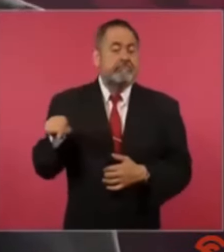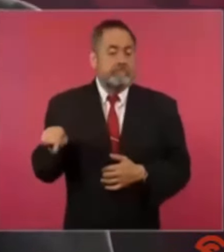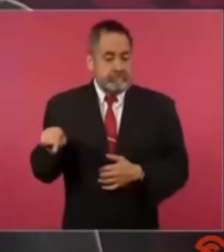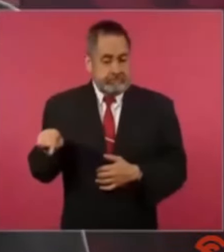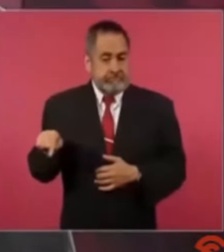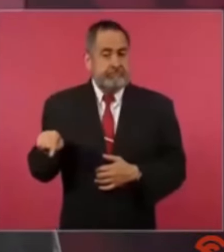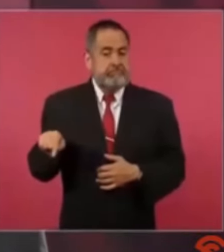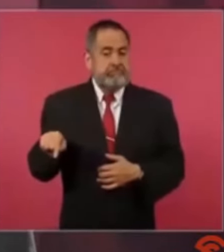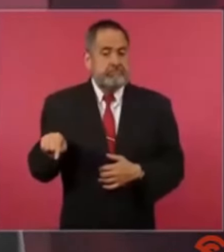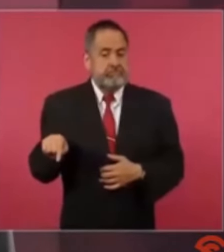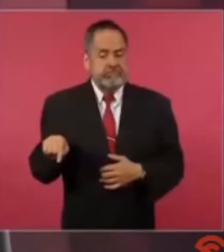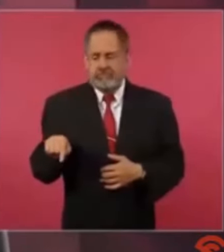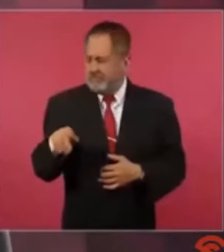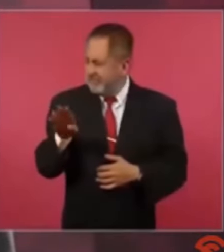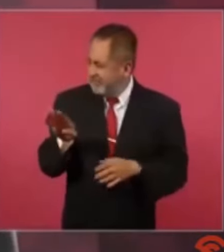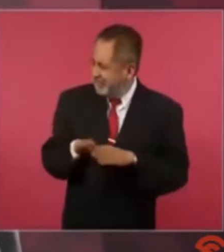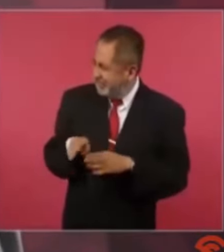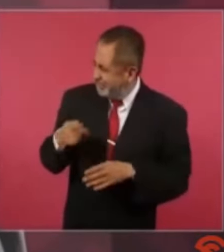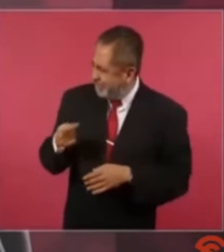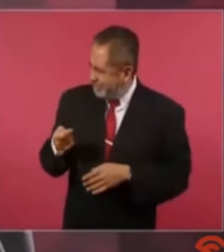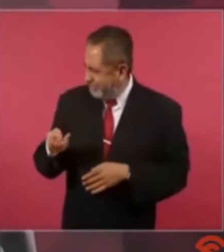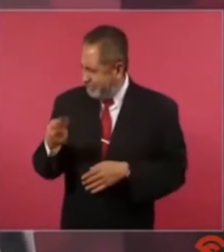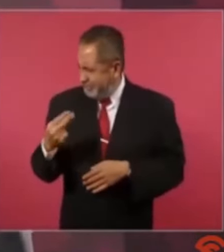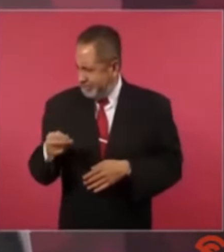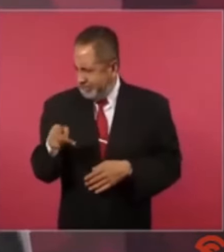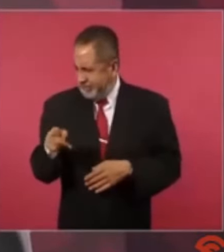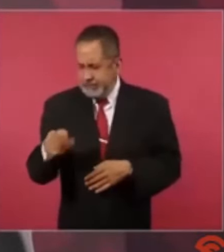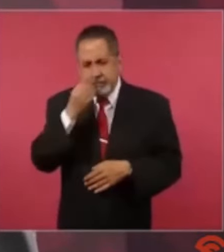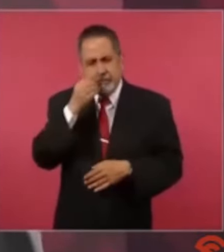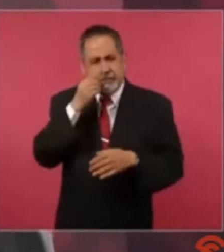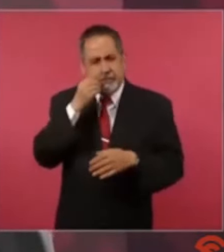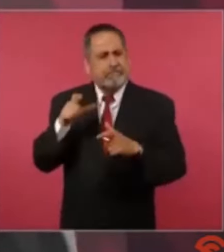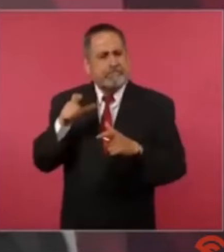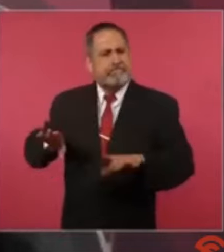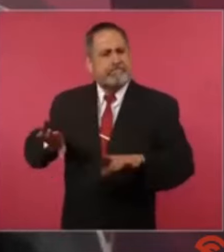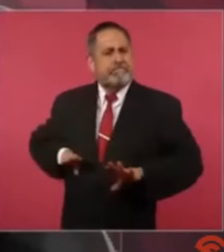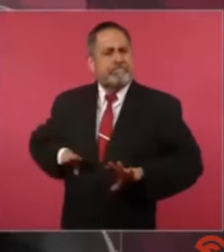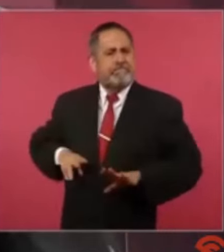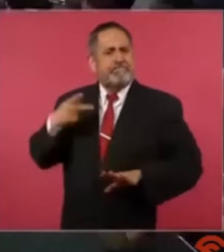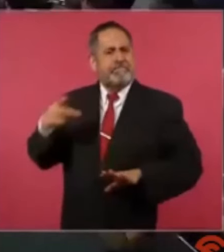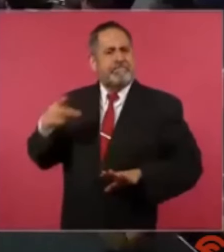tiene, ¿cómo se le llama a una comida que